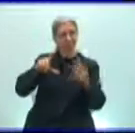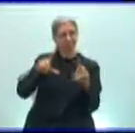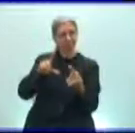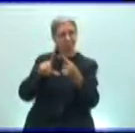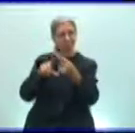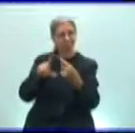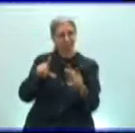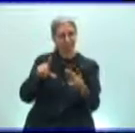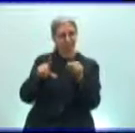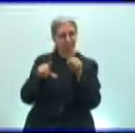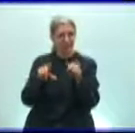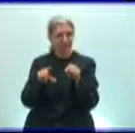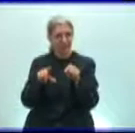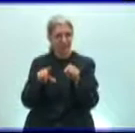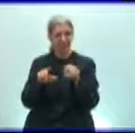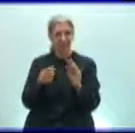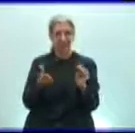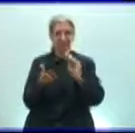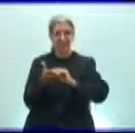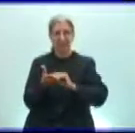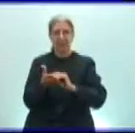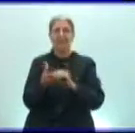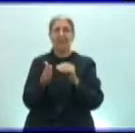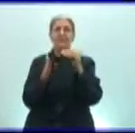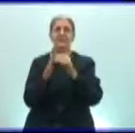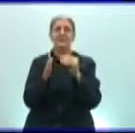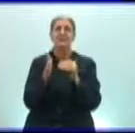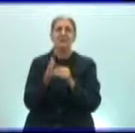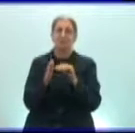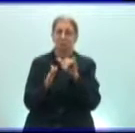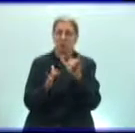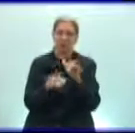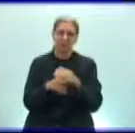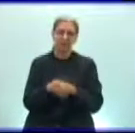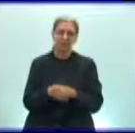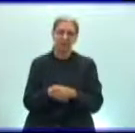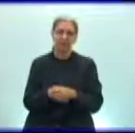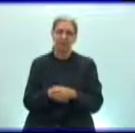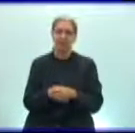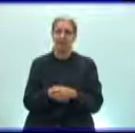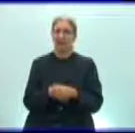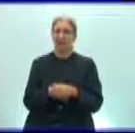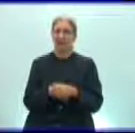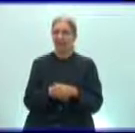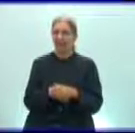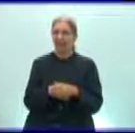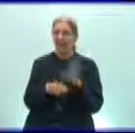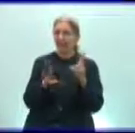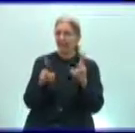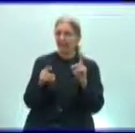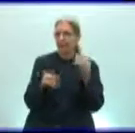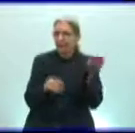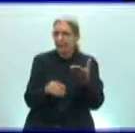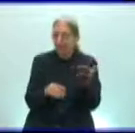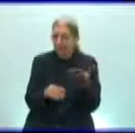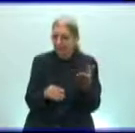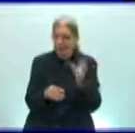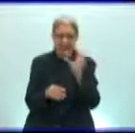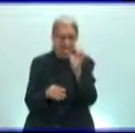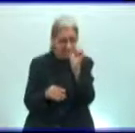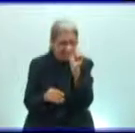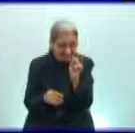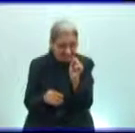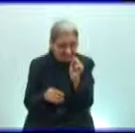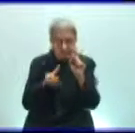sabemos que es una ecuación. Ahora vamos a ver otro sabía qué. Dice que para calcular la rapidez,